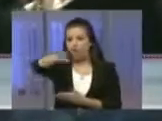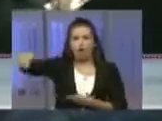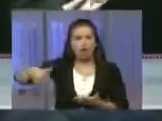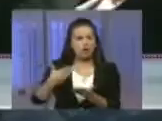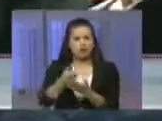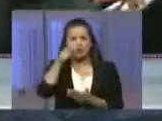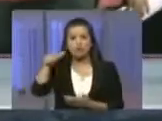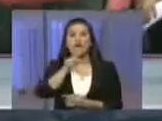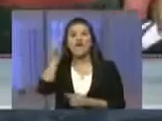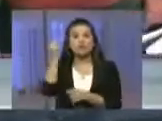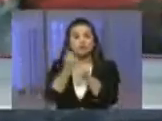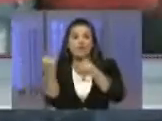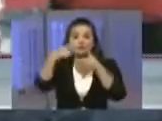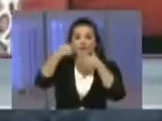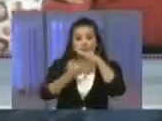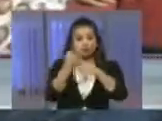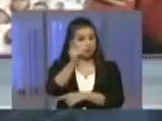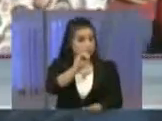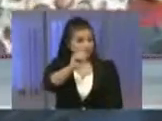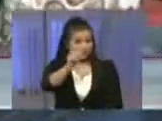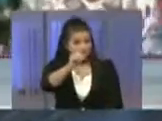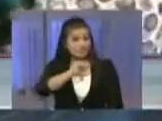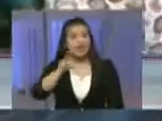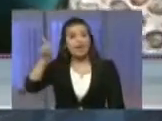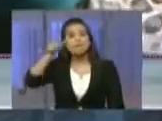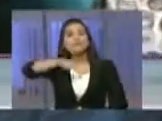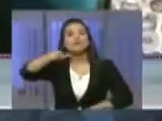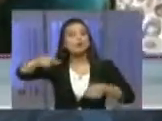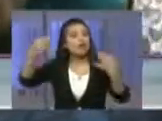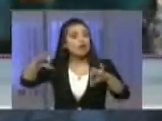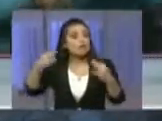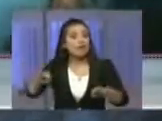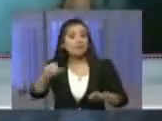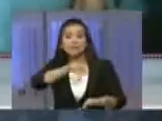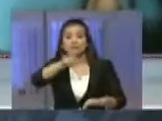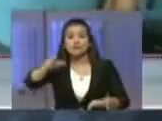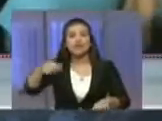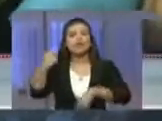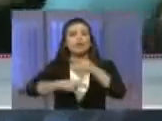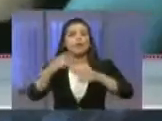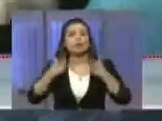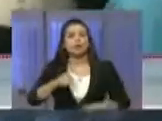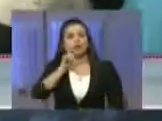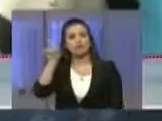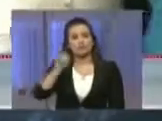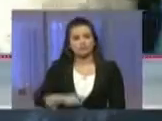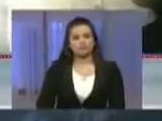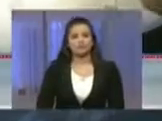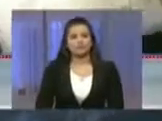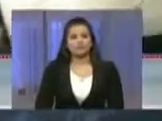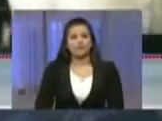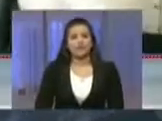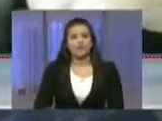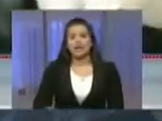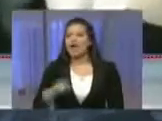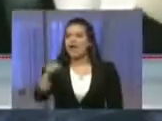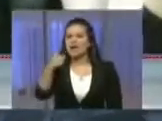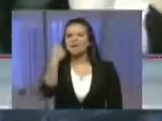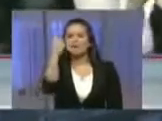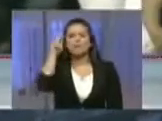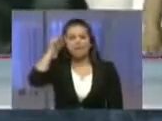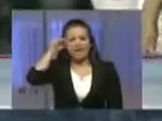no son funcionar Estos no son funcionarios Estos son estos son revolucionario vean en las misiones simoncito Esta es la maestra